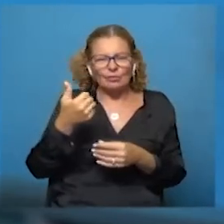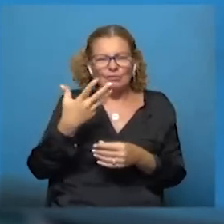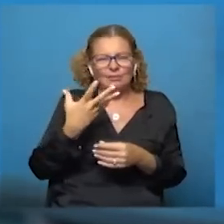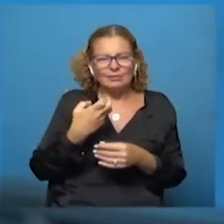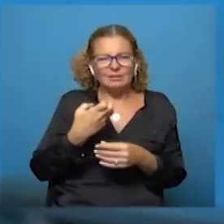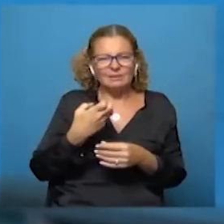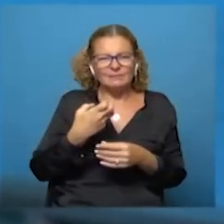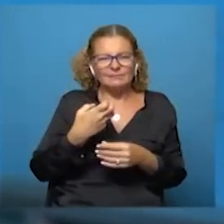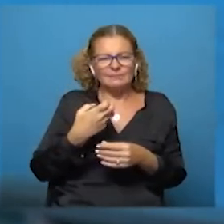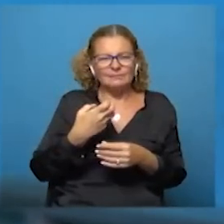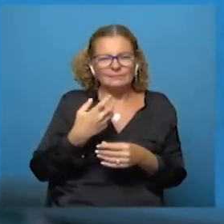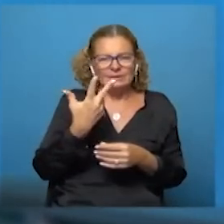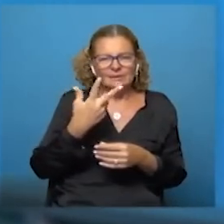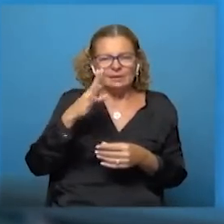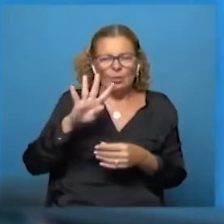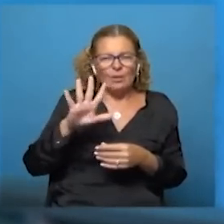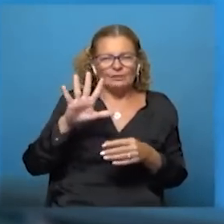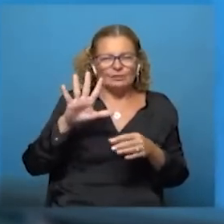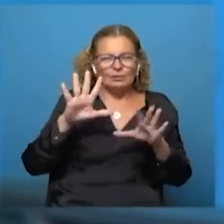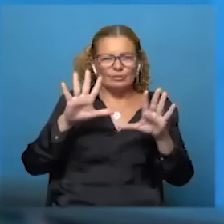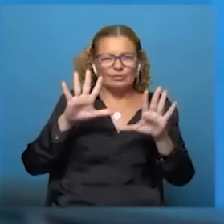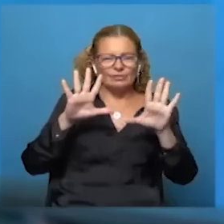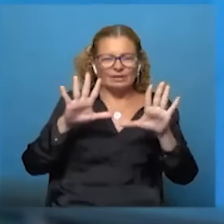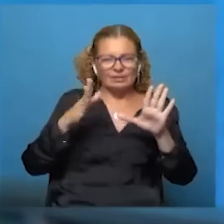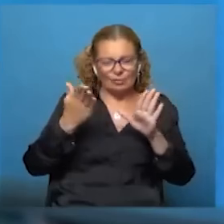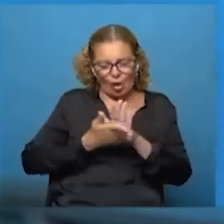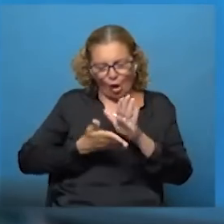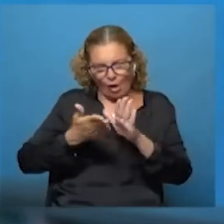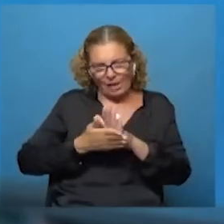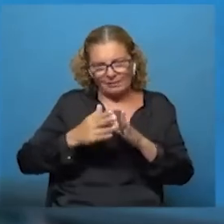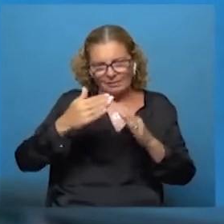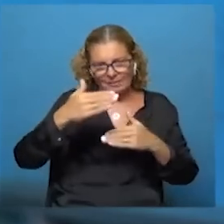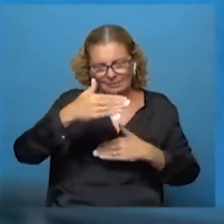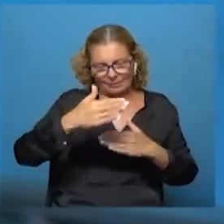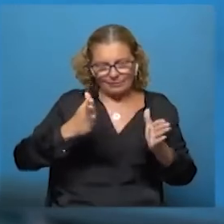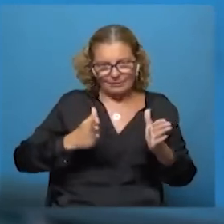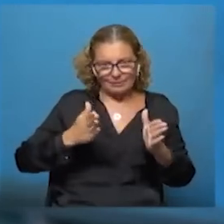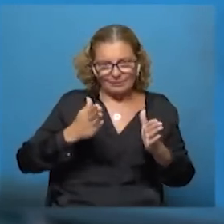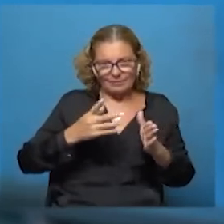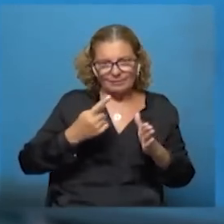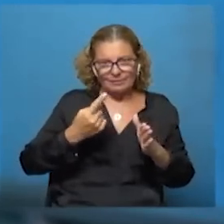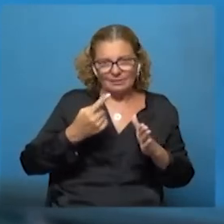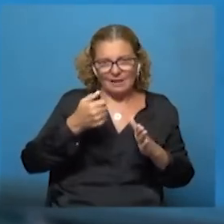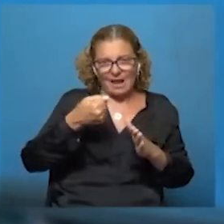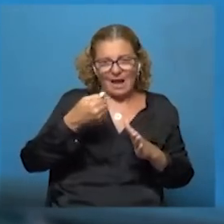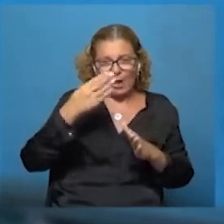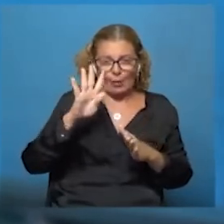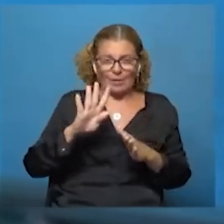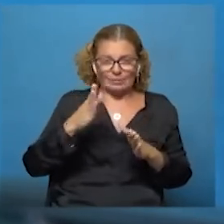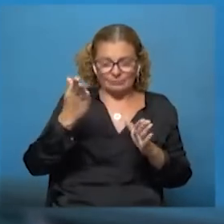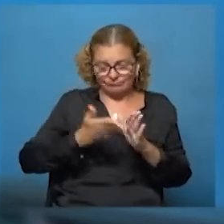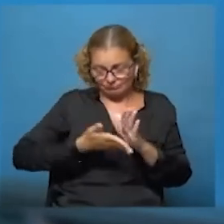es 3 4 10 hojas A4 interlineado uno y medio este